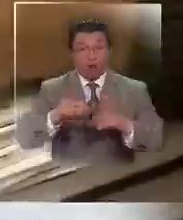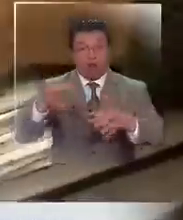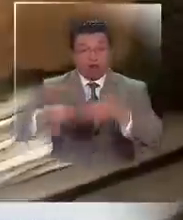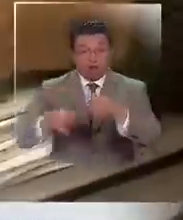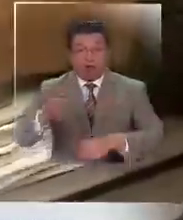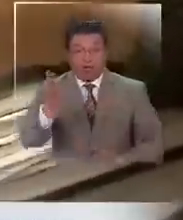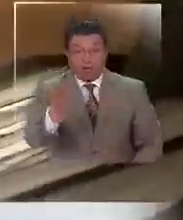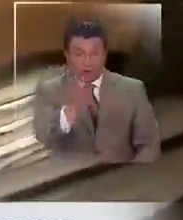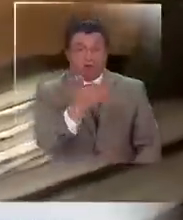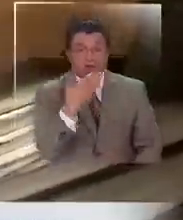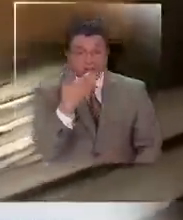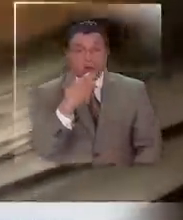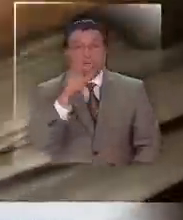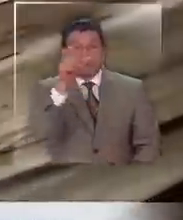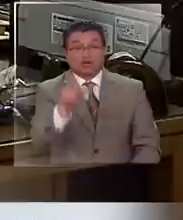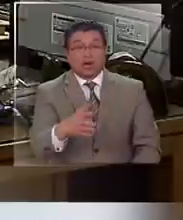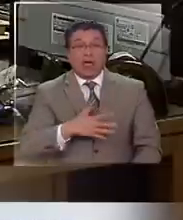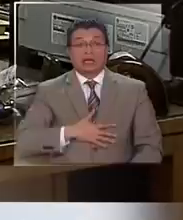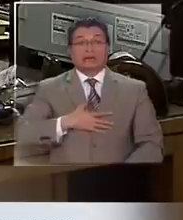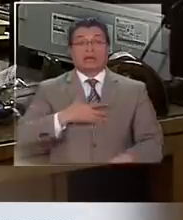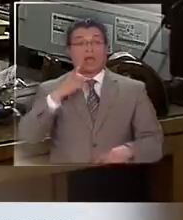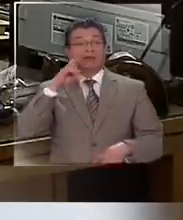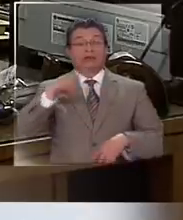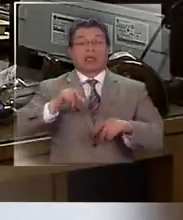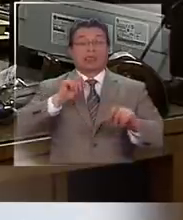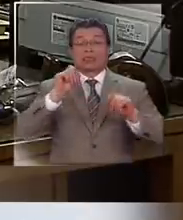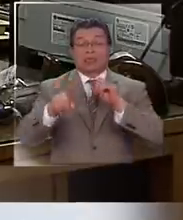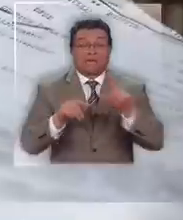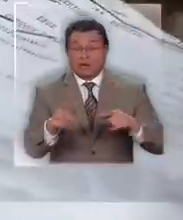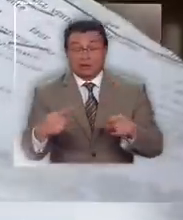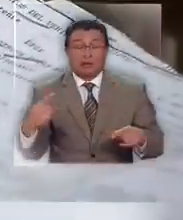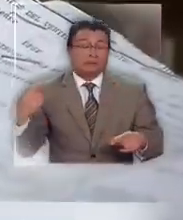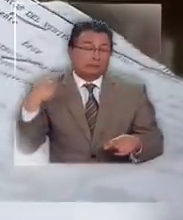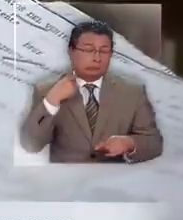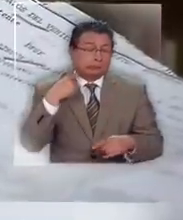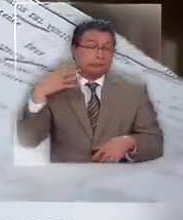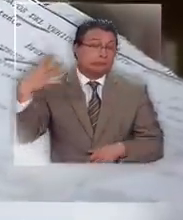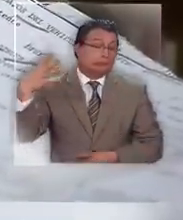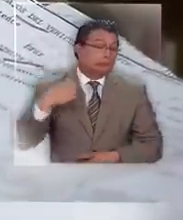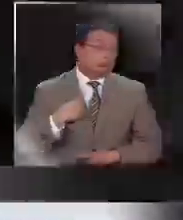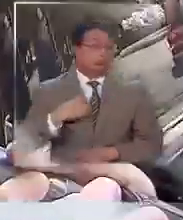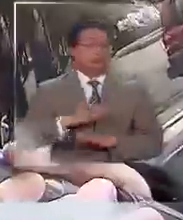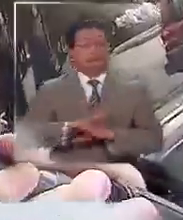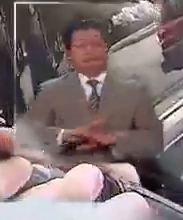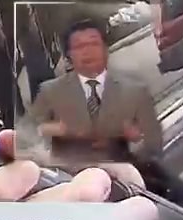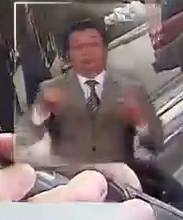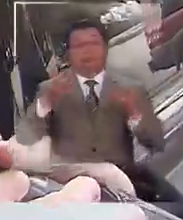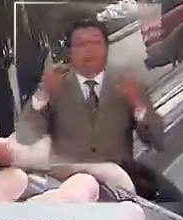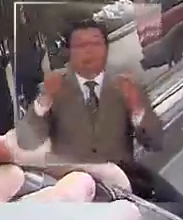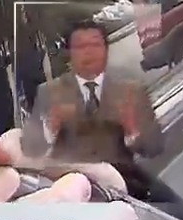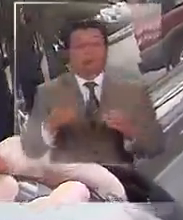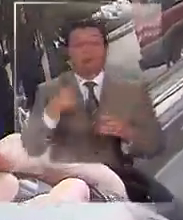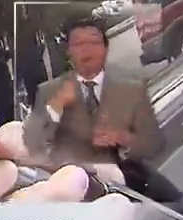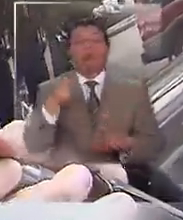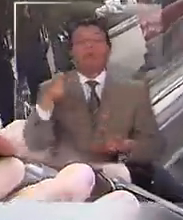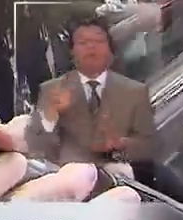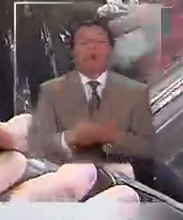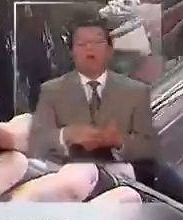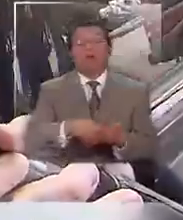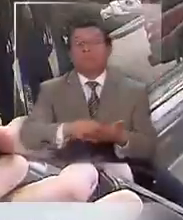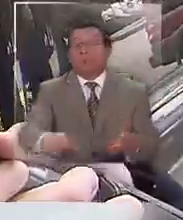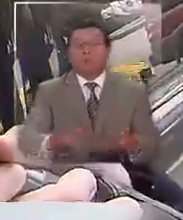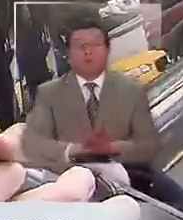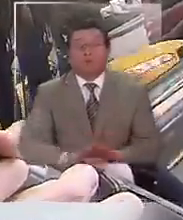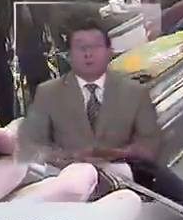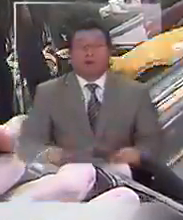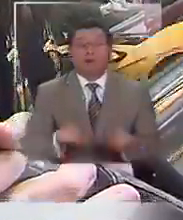tribunales, en los cuales la persona se siente indefensa, cayó en una máquina de moler carne, en la cual, en definitiva, tiene que preguntar cuánto vale la multa. Y